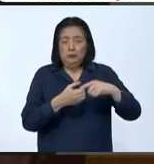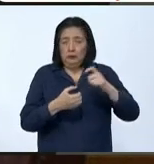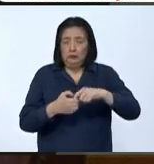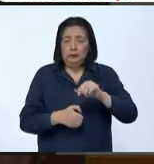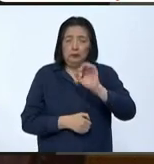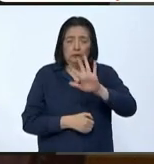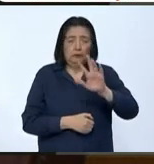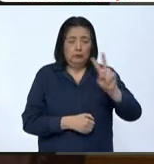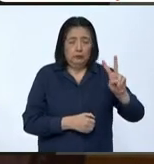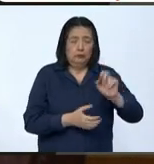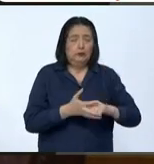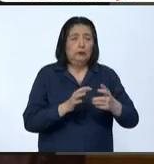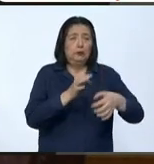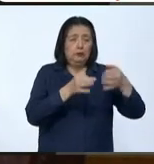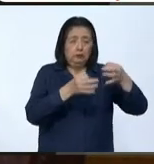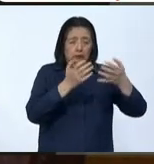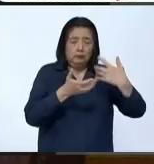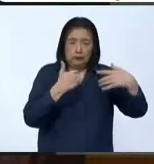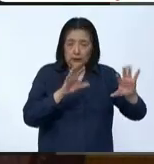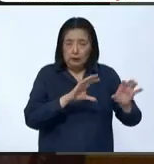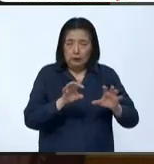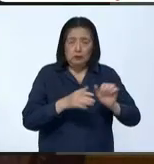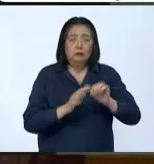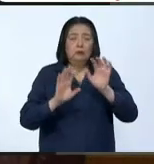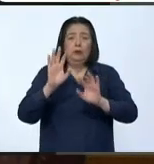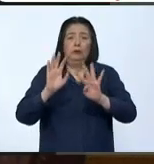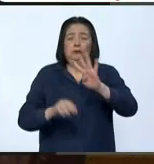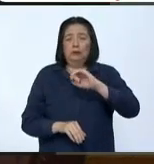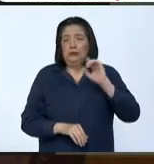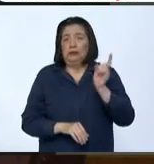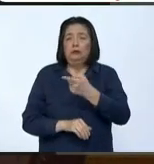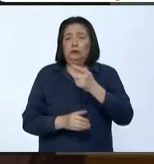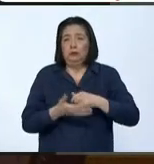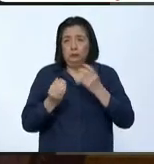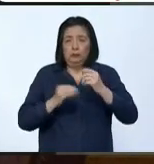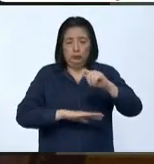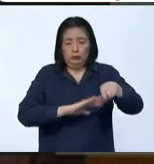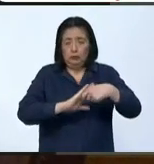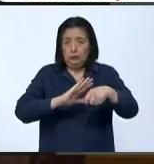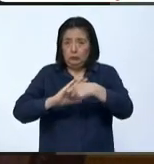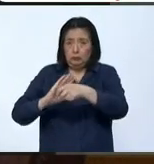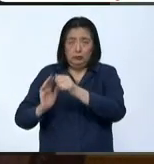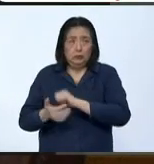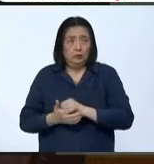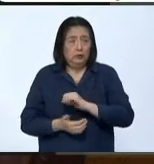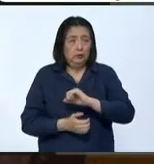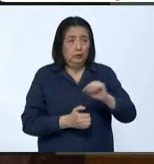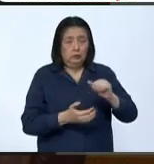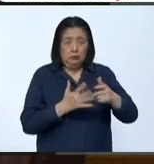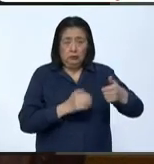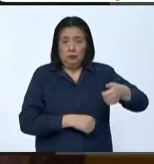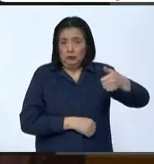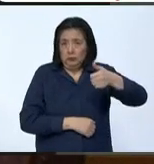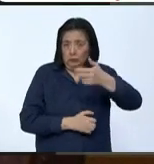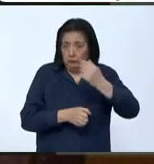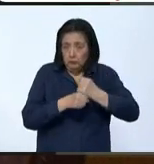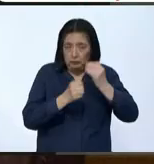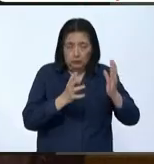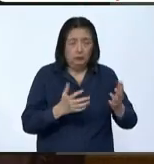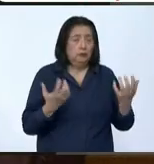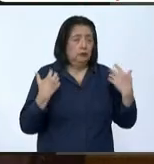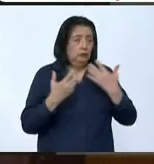en 52 casos ya realizado catorce denuncias por delitos de corrupción contra altos funcionarios